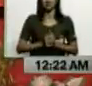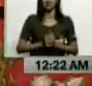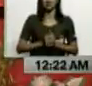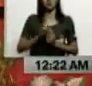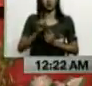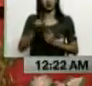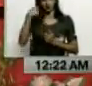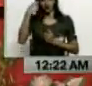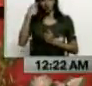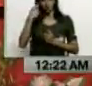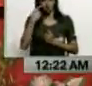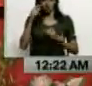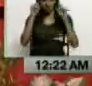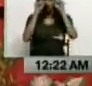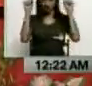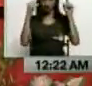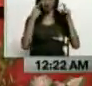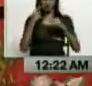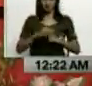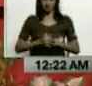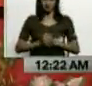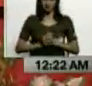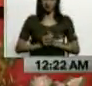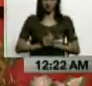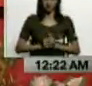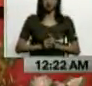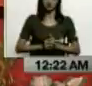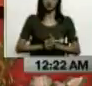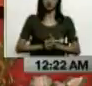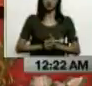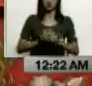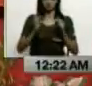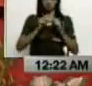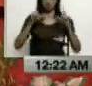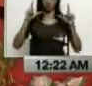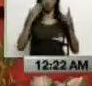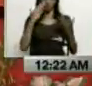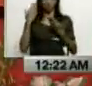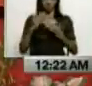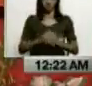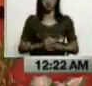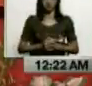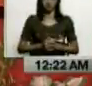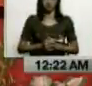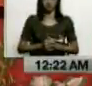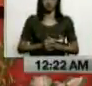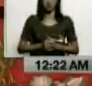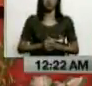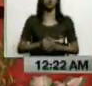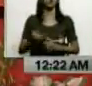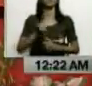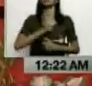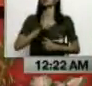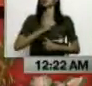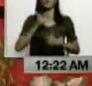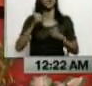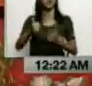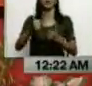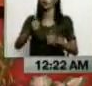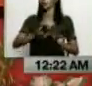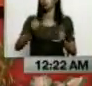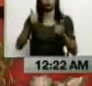nada es el que viene no ah cu ahí capriles como